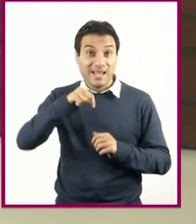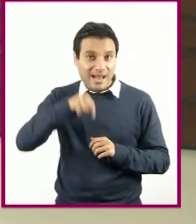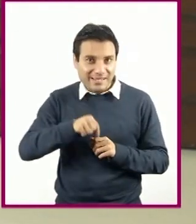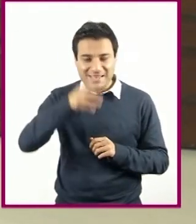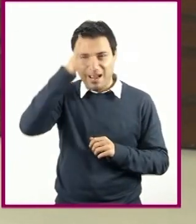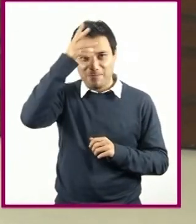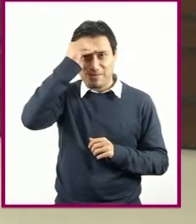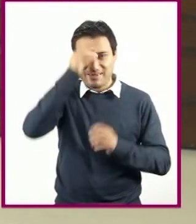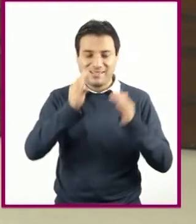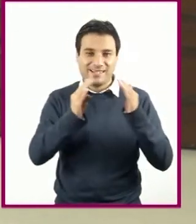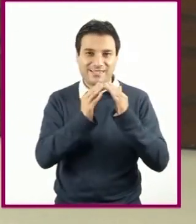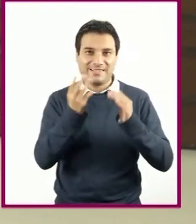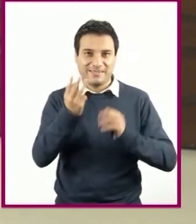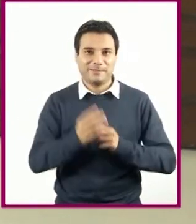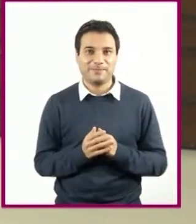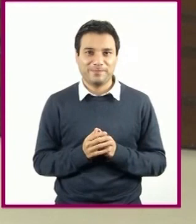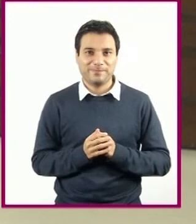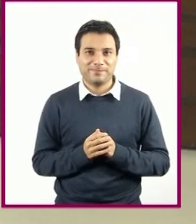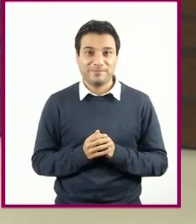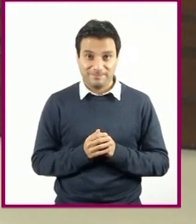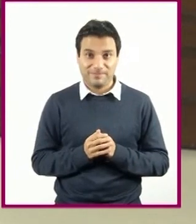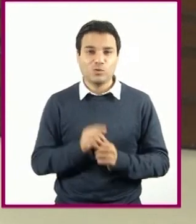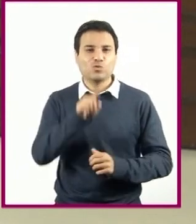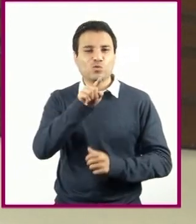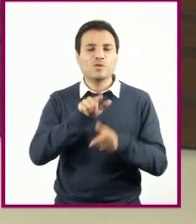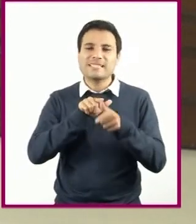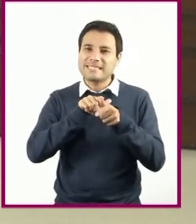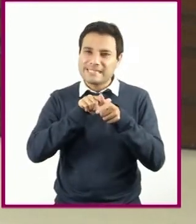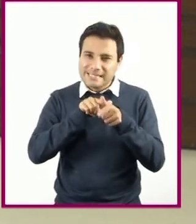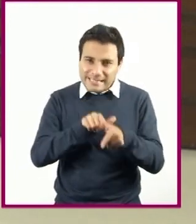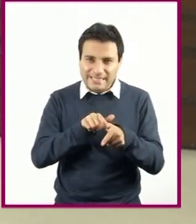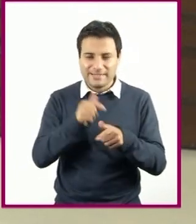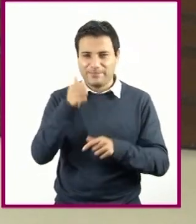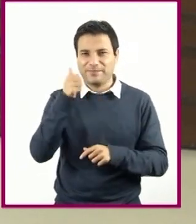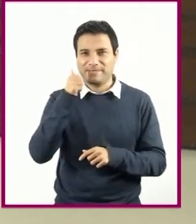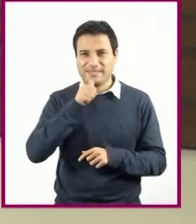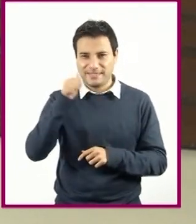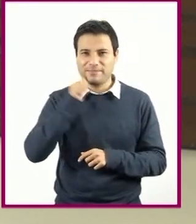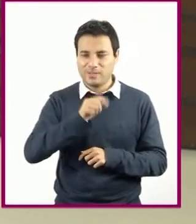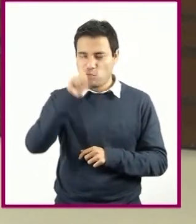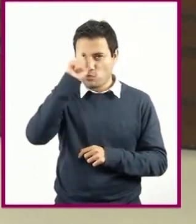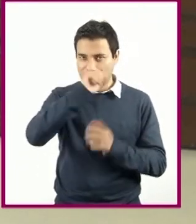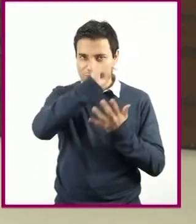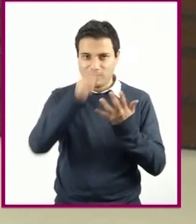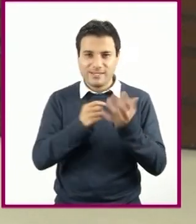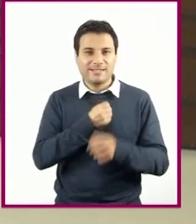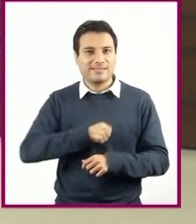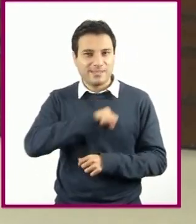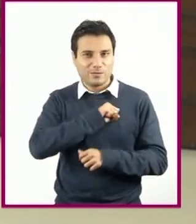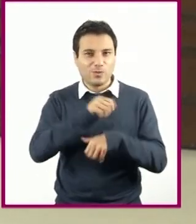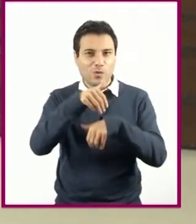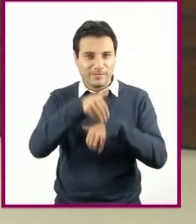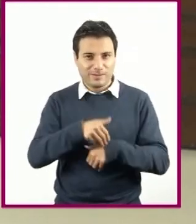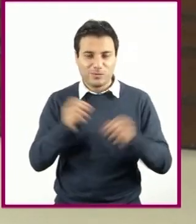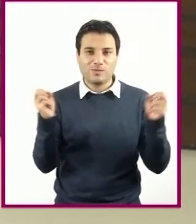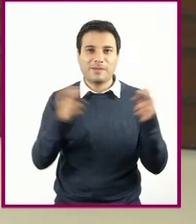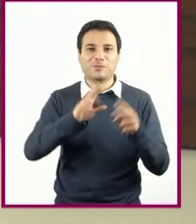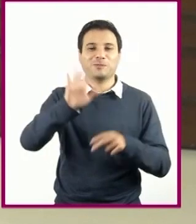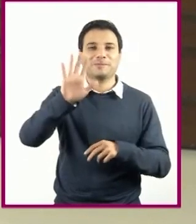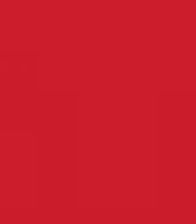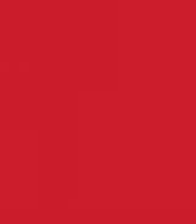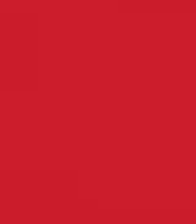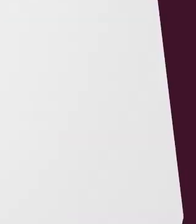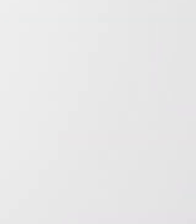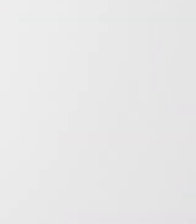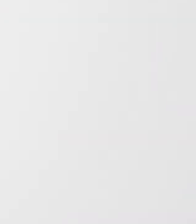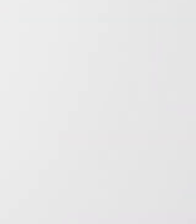en Aprende en Casa 3. Continúen llevando a cabo todas las medidas sanitarias. ¡Hasta la próxima!